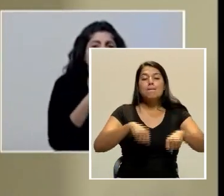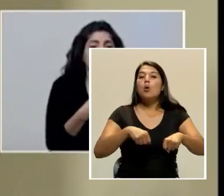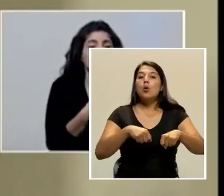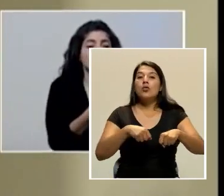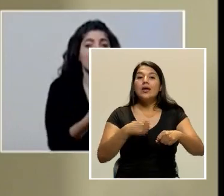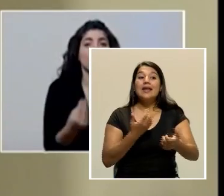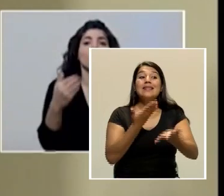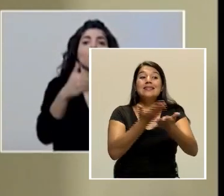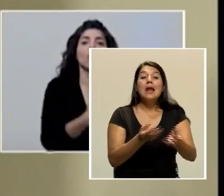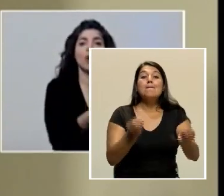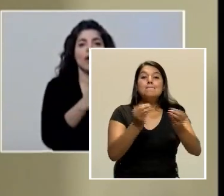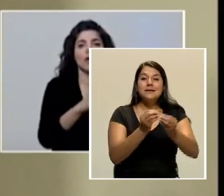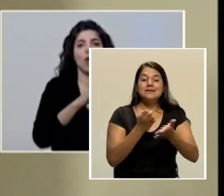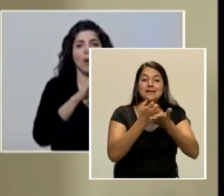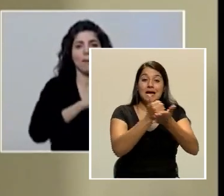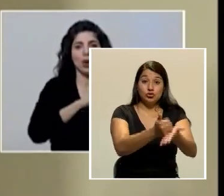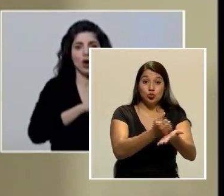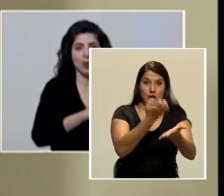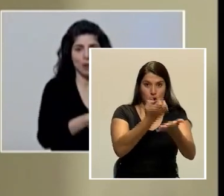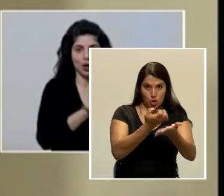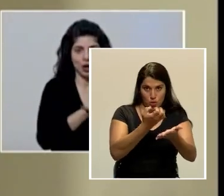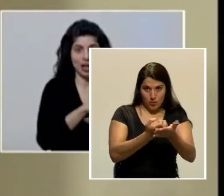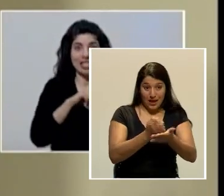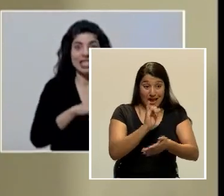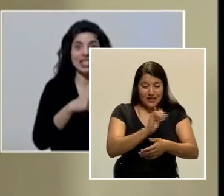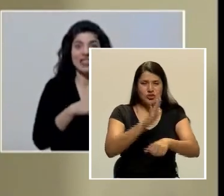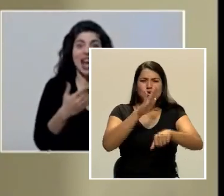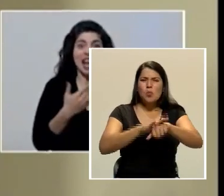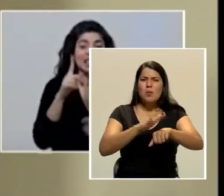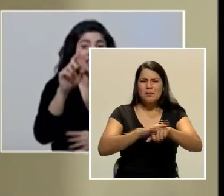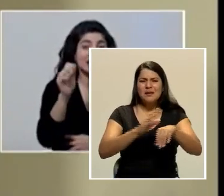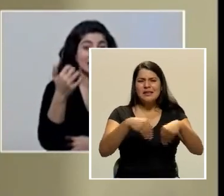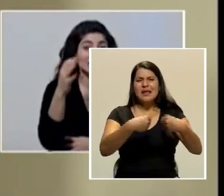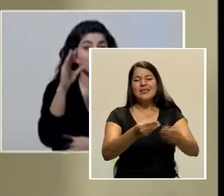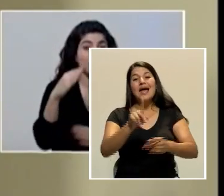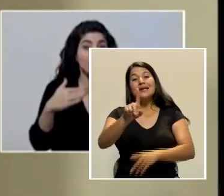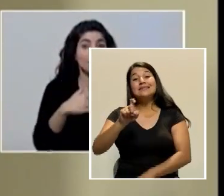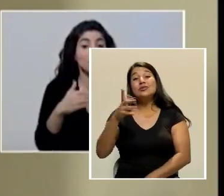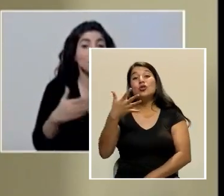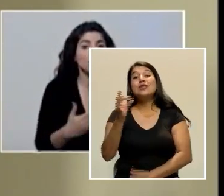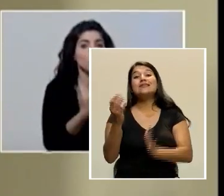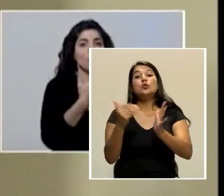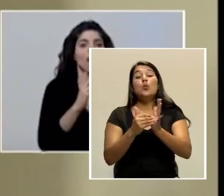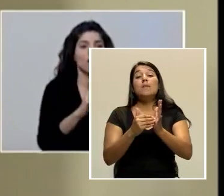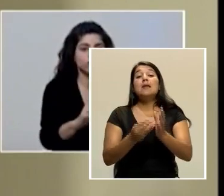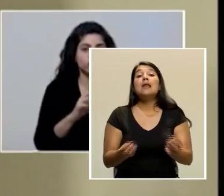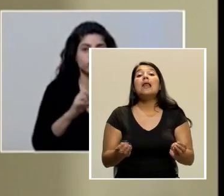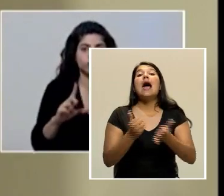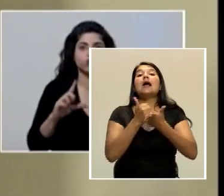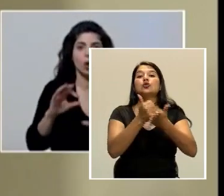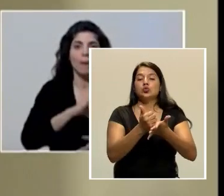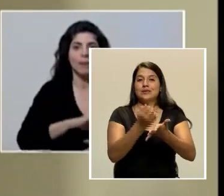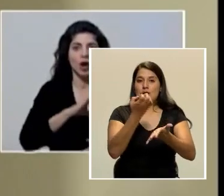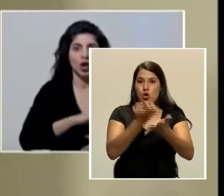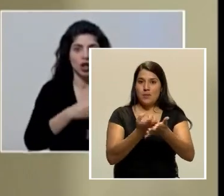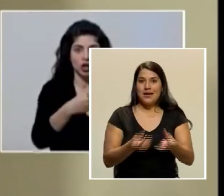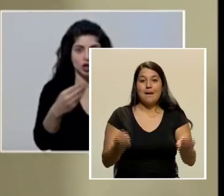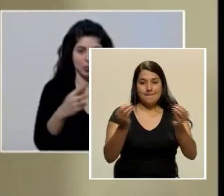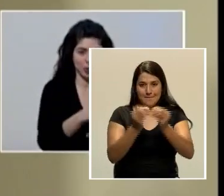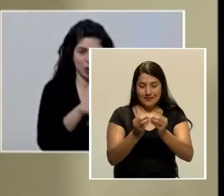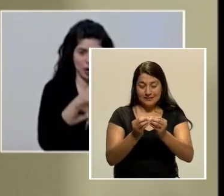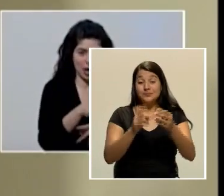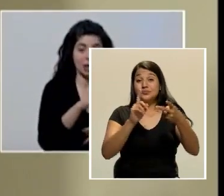En este sentido, este proyecto que hemos negociado tiene una serie de componentes que son muy importantes. Por un lado, tiene un componente